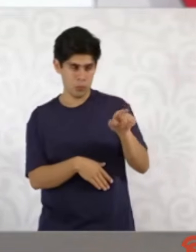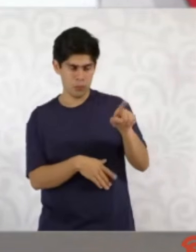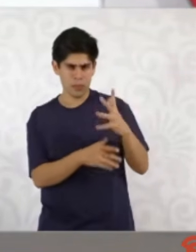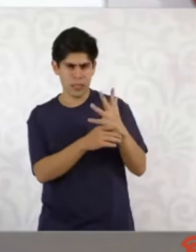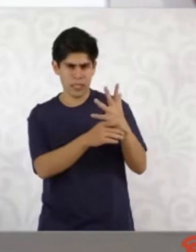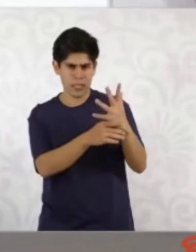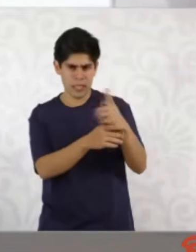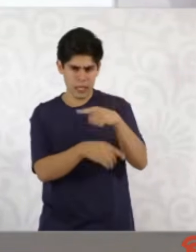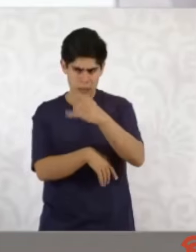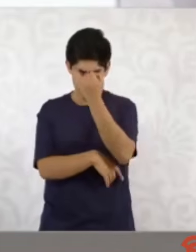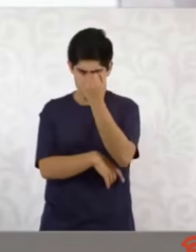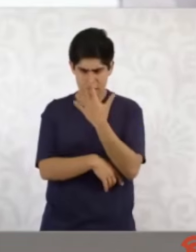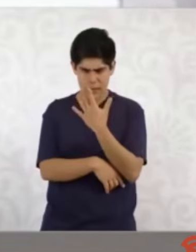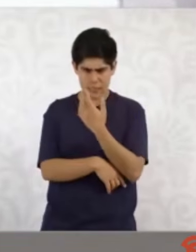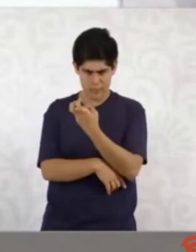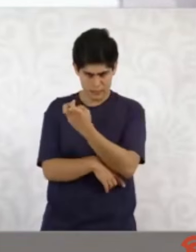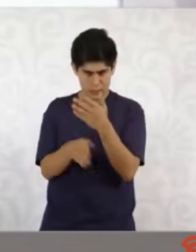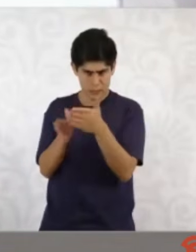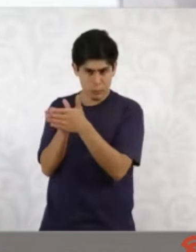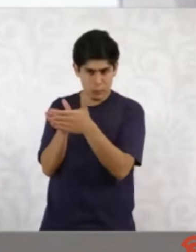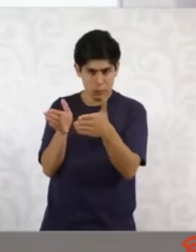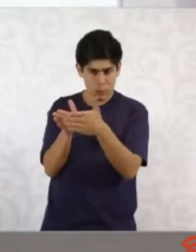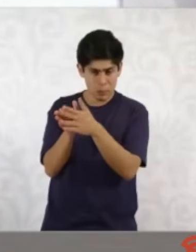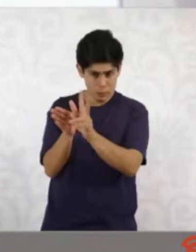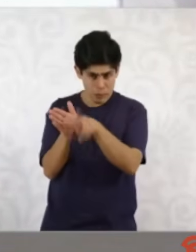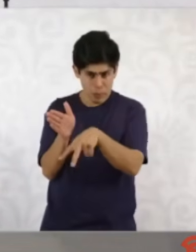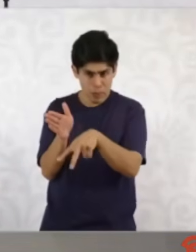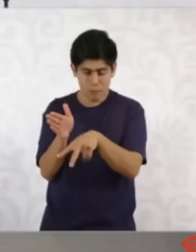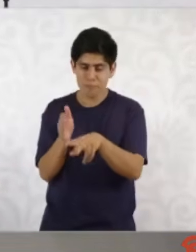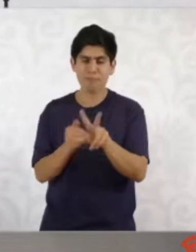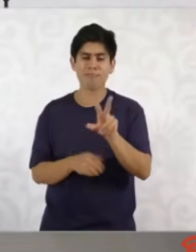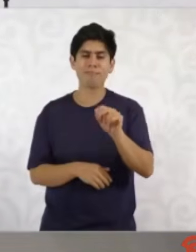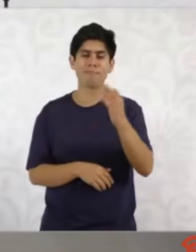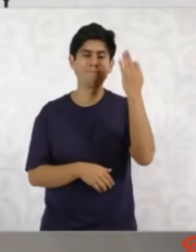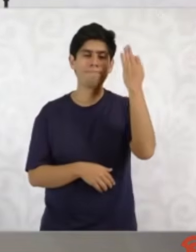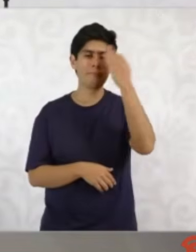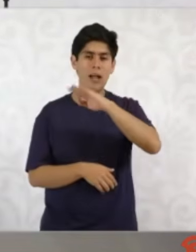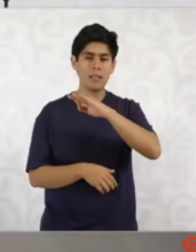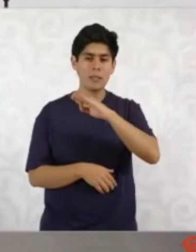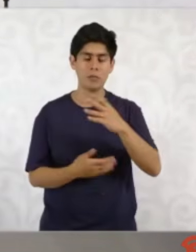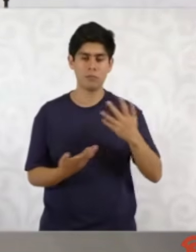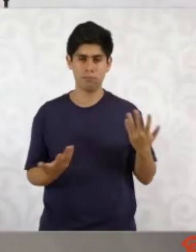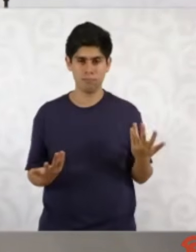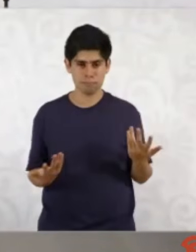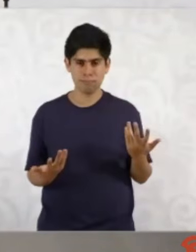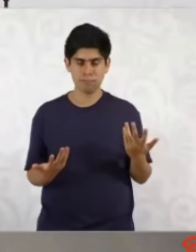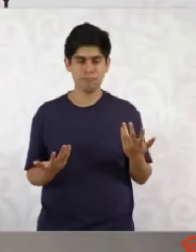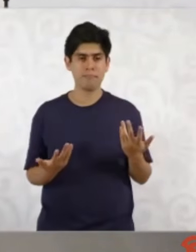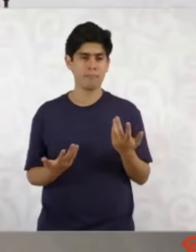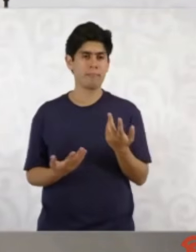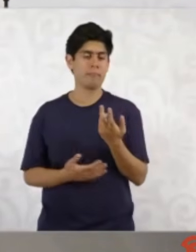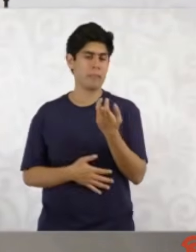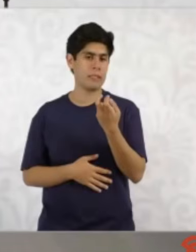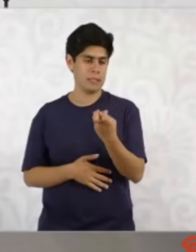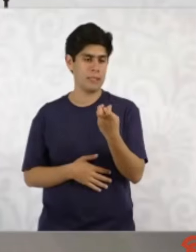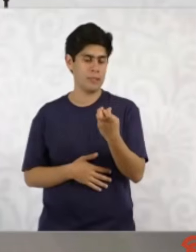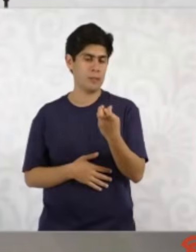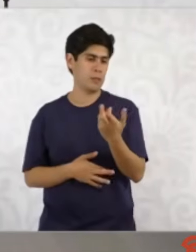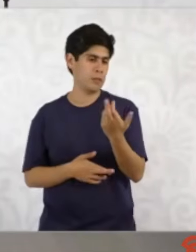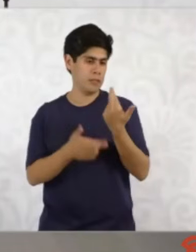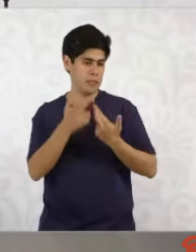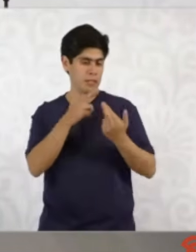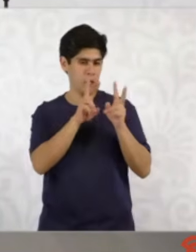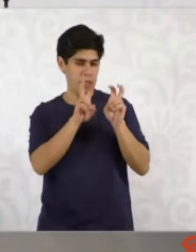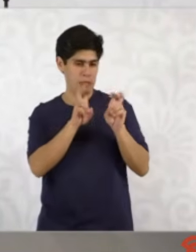momento y se trata de información falsa. La pregunta, y volviendo a la narrativa de la censura,